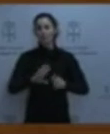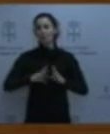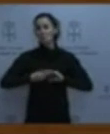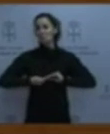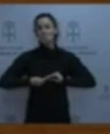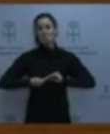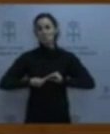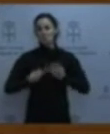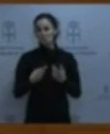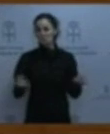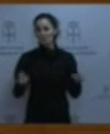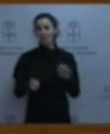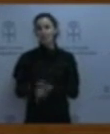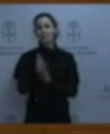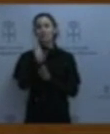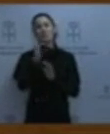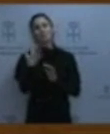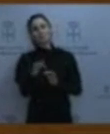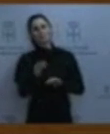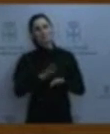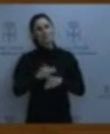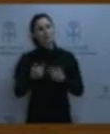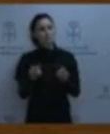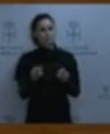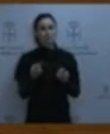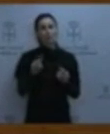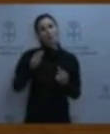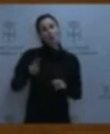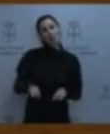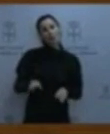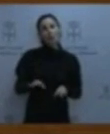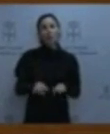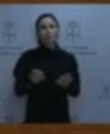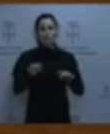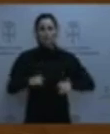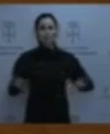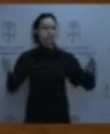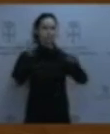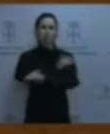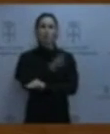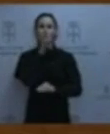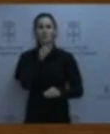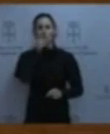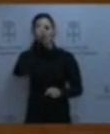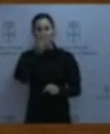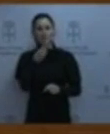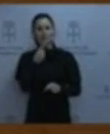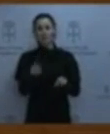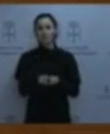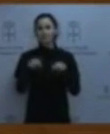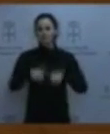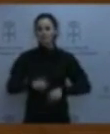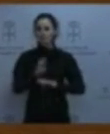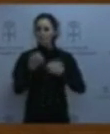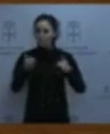siguen manteniendo los privilegios y las prebendas. Y eso no casa con lo que estamos viendo hoy aquí. No promueve el Partido Socialista esa iniciativa parlamentaria porque, además